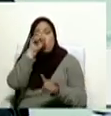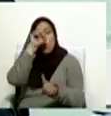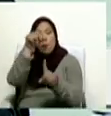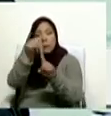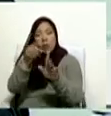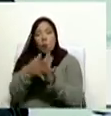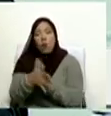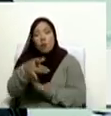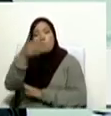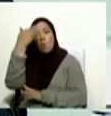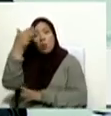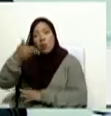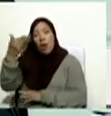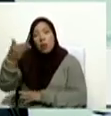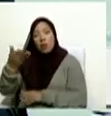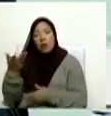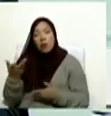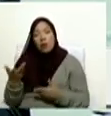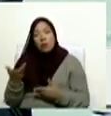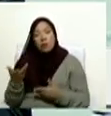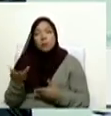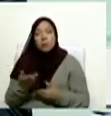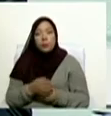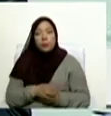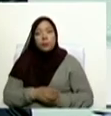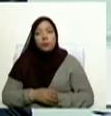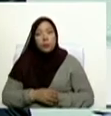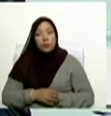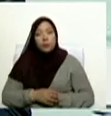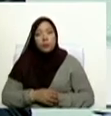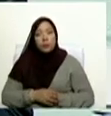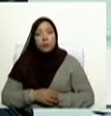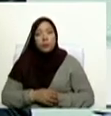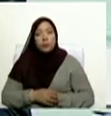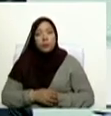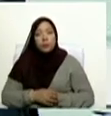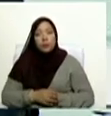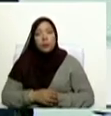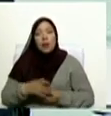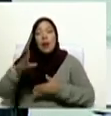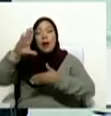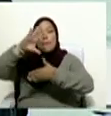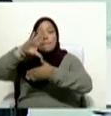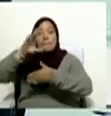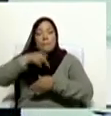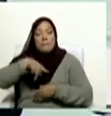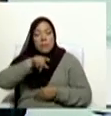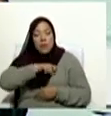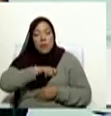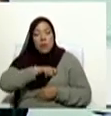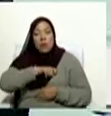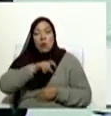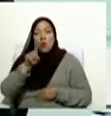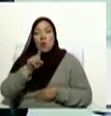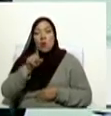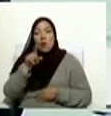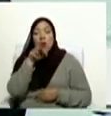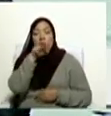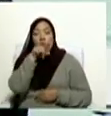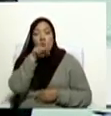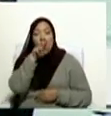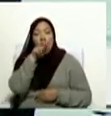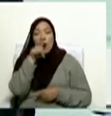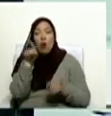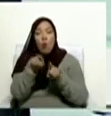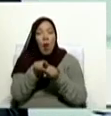señaló que está así llamada en ese tiempo América hispana y lo debemos nombrar